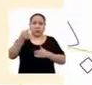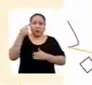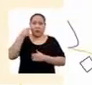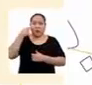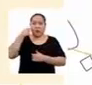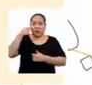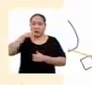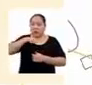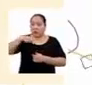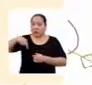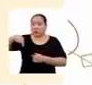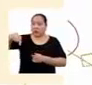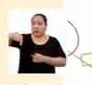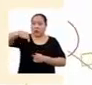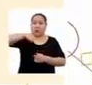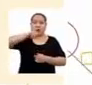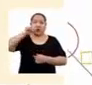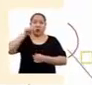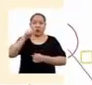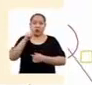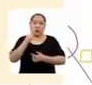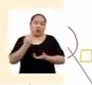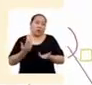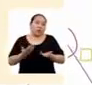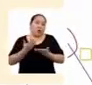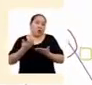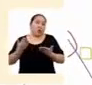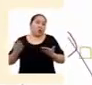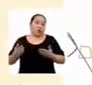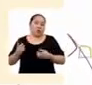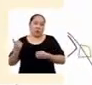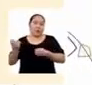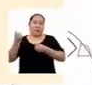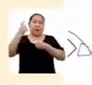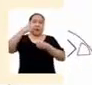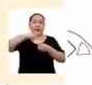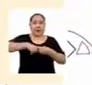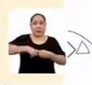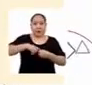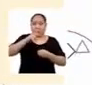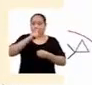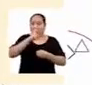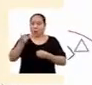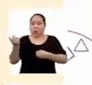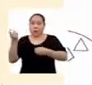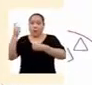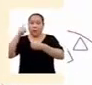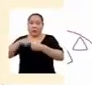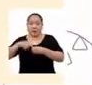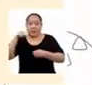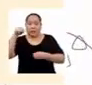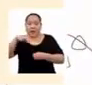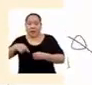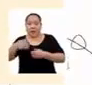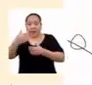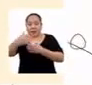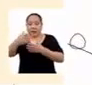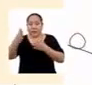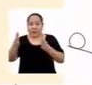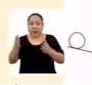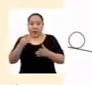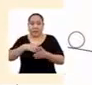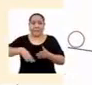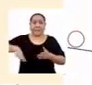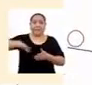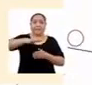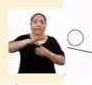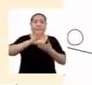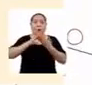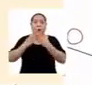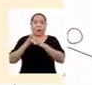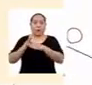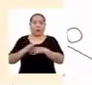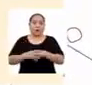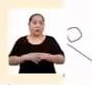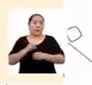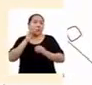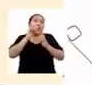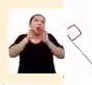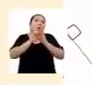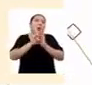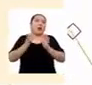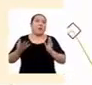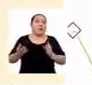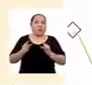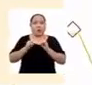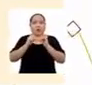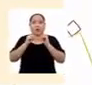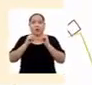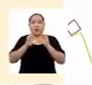cada momento si un elemento cualquiera pertenece o no a la población. Por ejemplo, una población puede estar constituida por